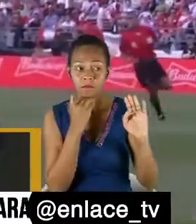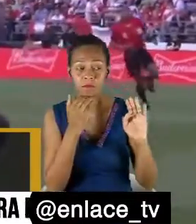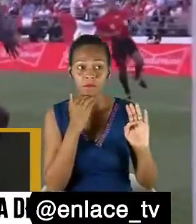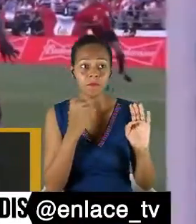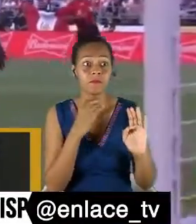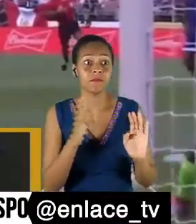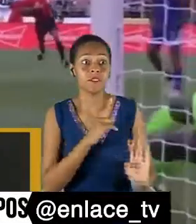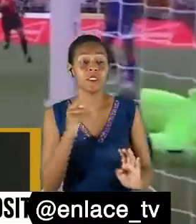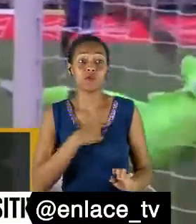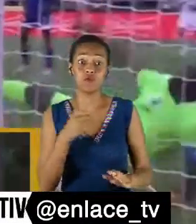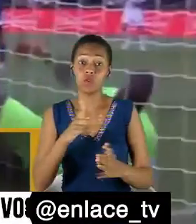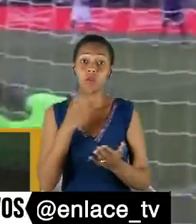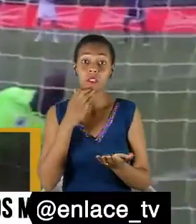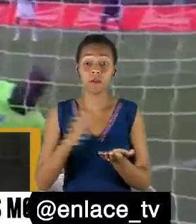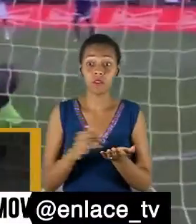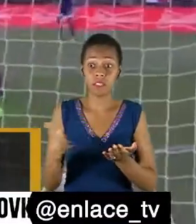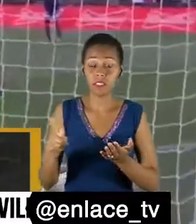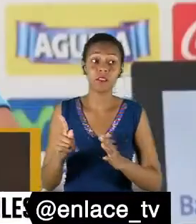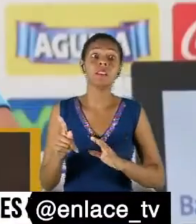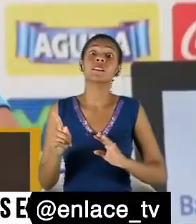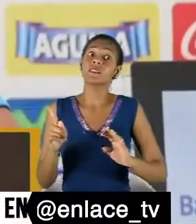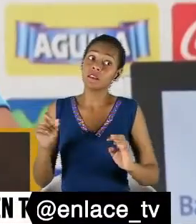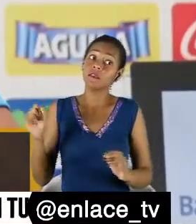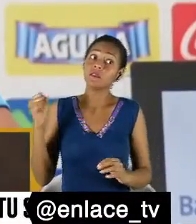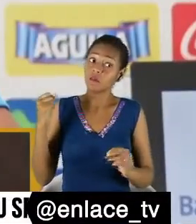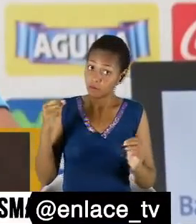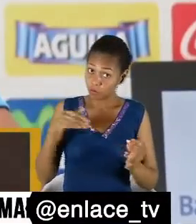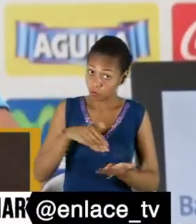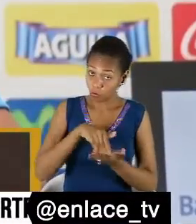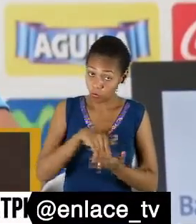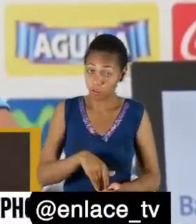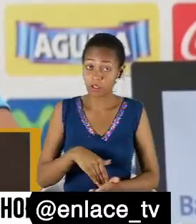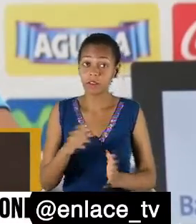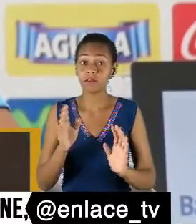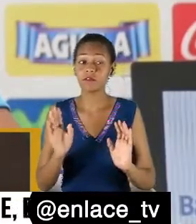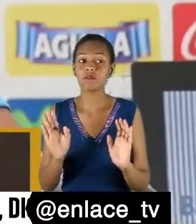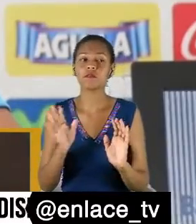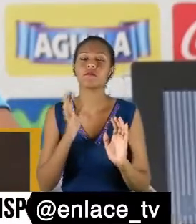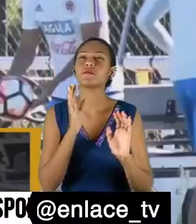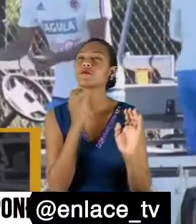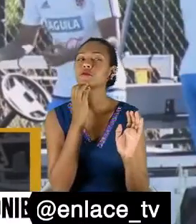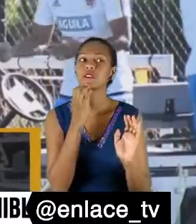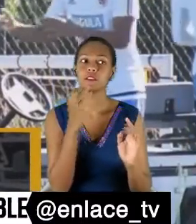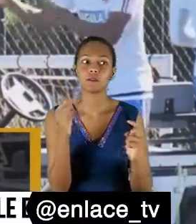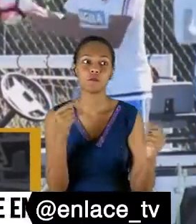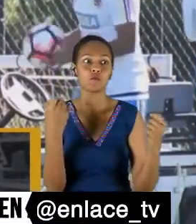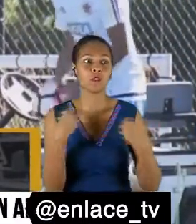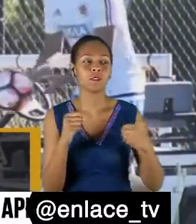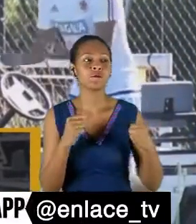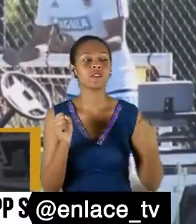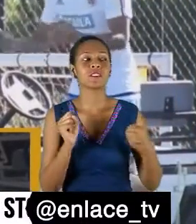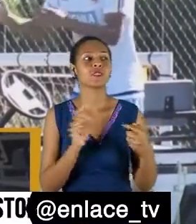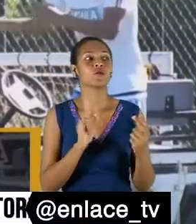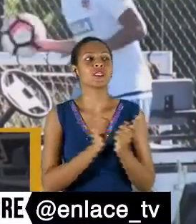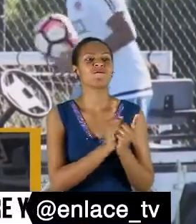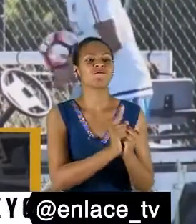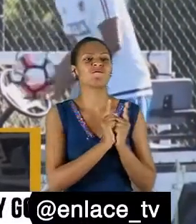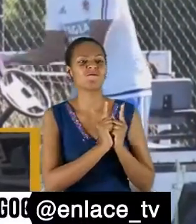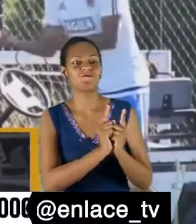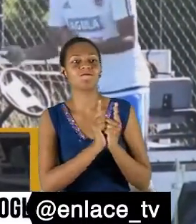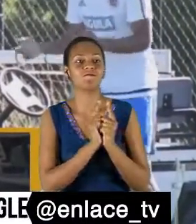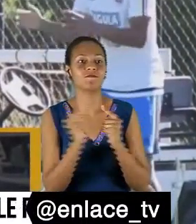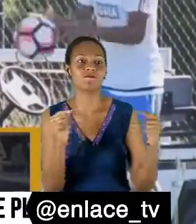centrales que la verdad son capaces de poder hacer que no haga nada de esto. La dura competencia y el